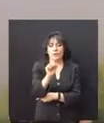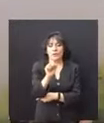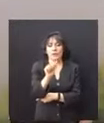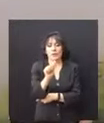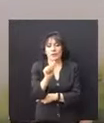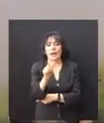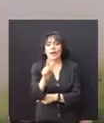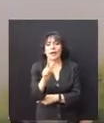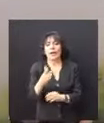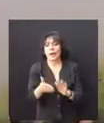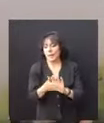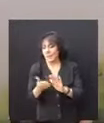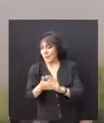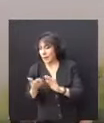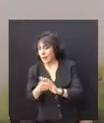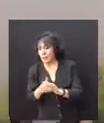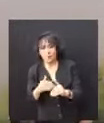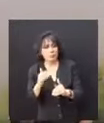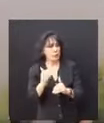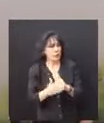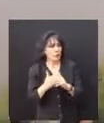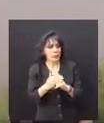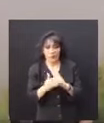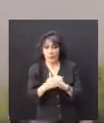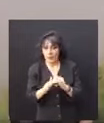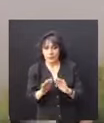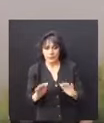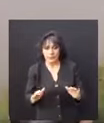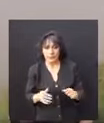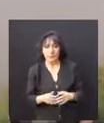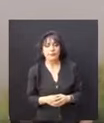inundaciones. Yo sé que está invirtiendo ahí mucho.